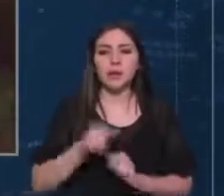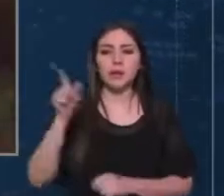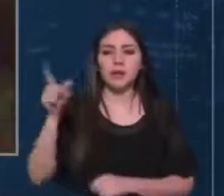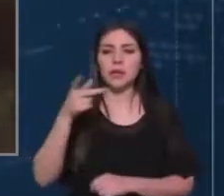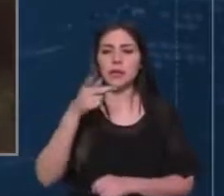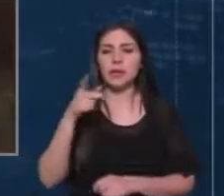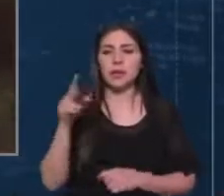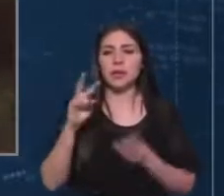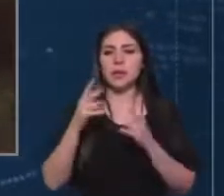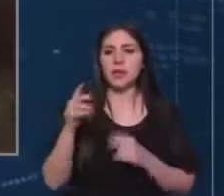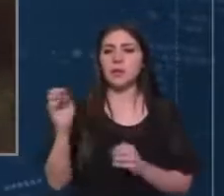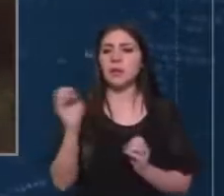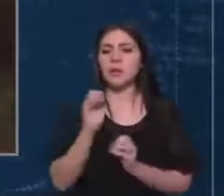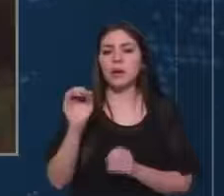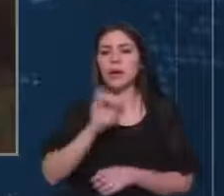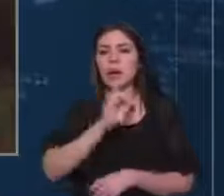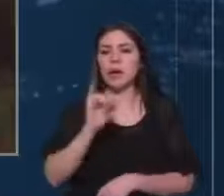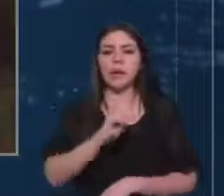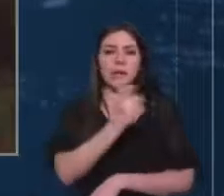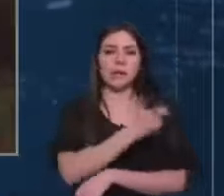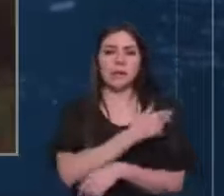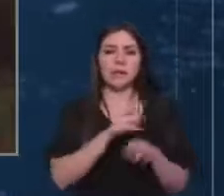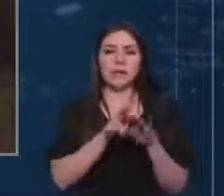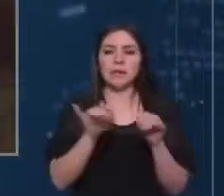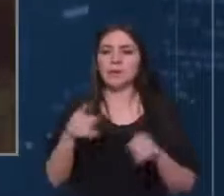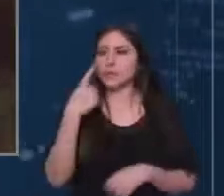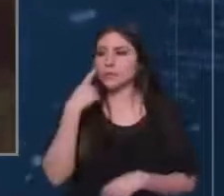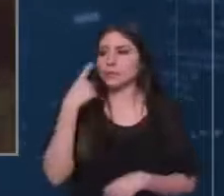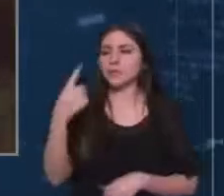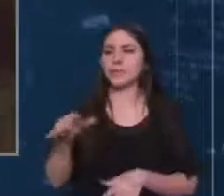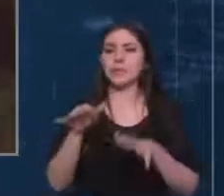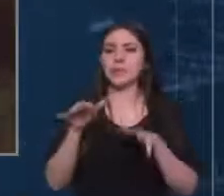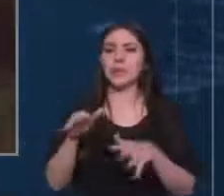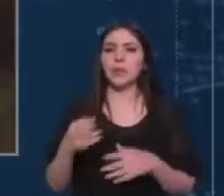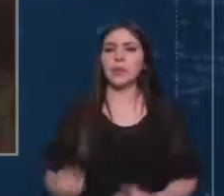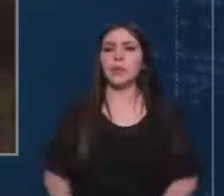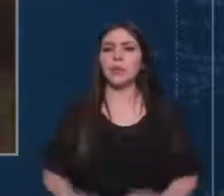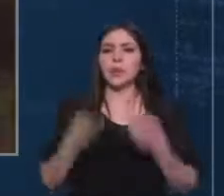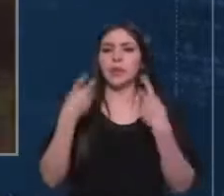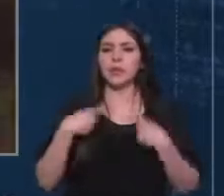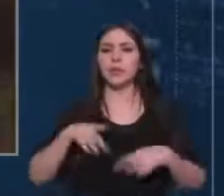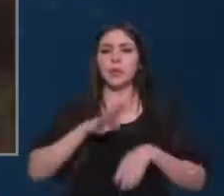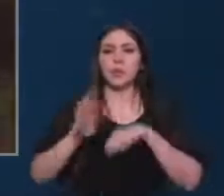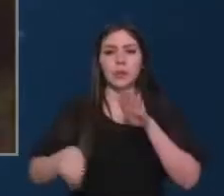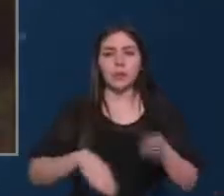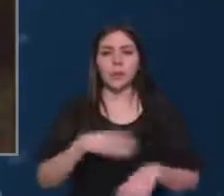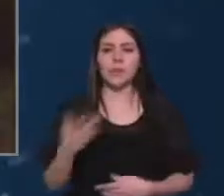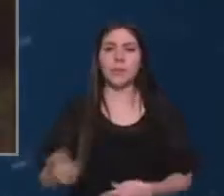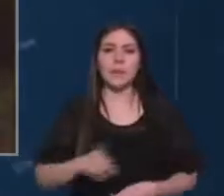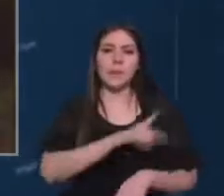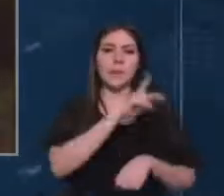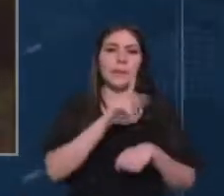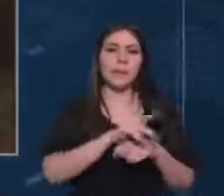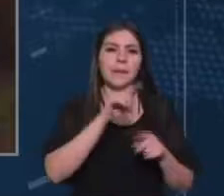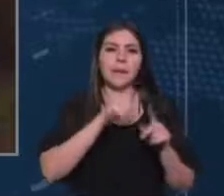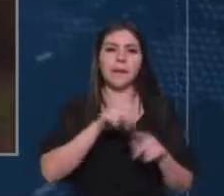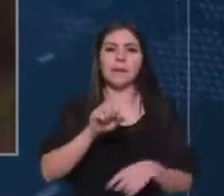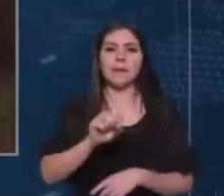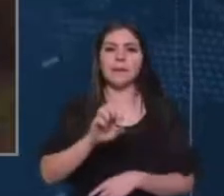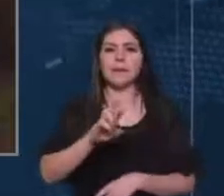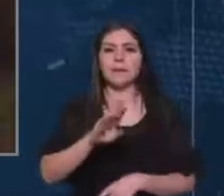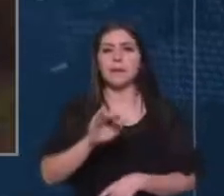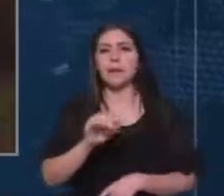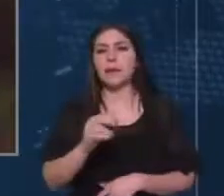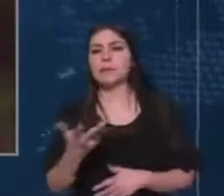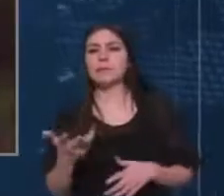prácticamente no se ha vacunado a nadie, pues se ve justamente en las tasas de mortandad, mientras que en Serbia es